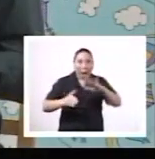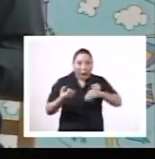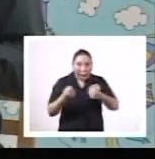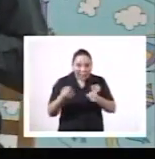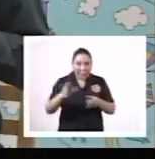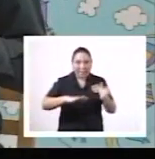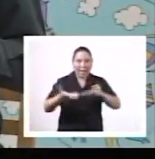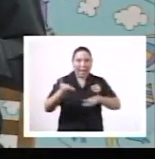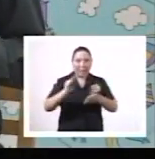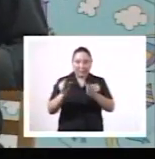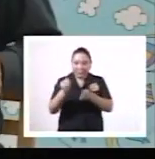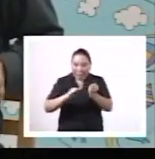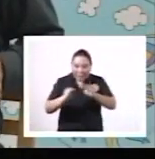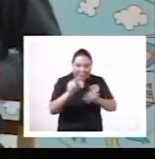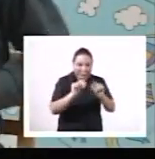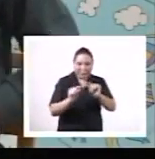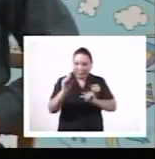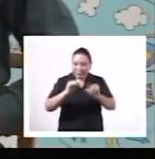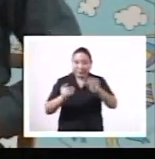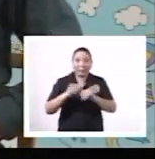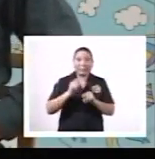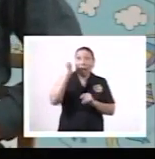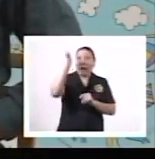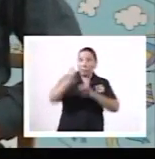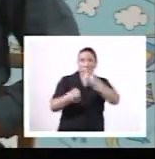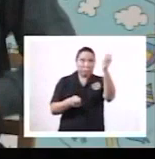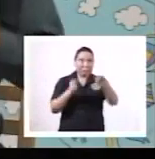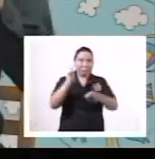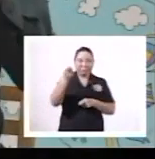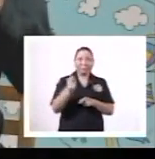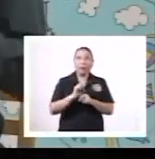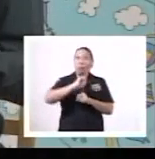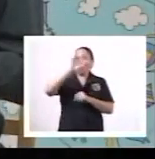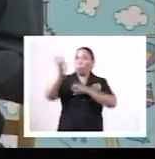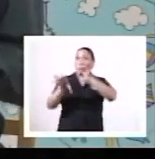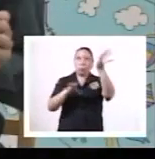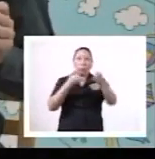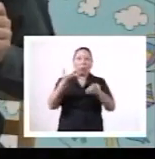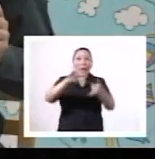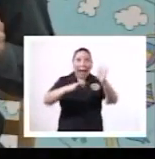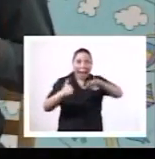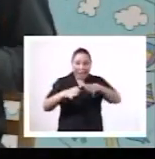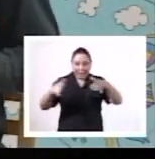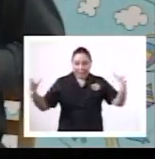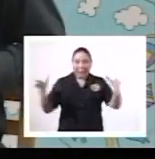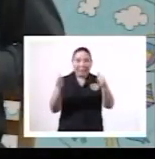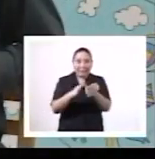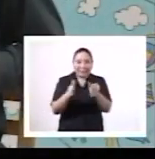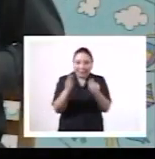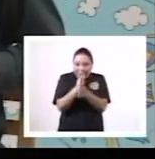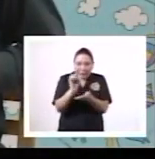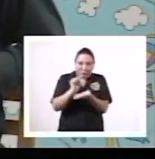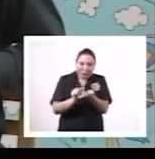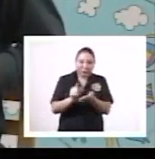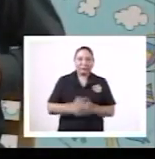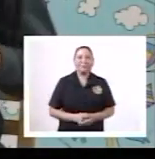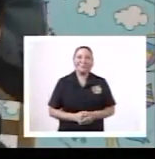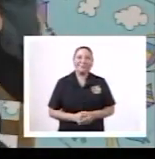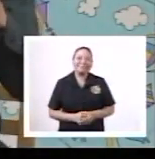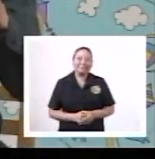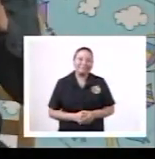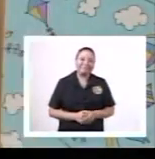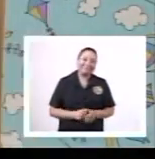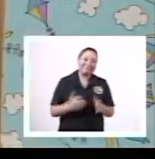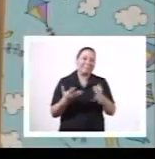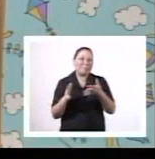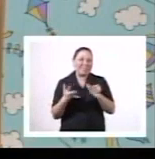y calajas y cajitas y cajones. Y al tirar de los cordones salen cajas y calajas y cajitas y cajones.